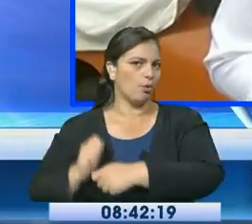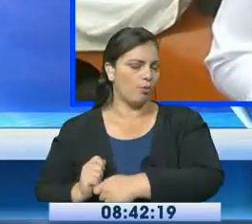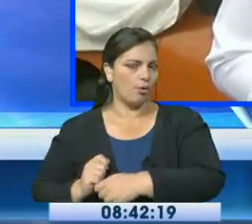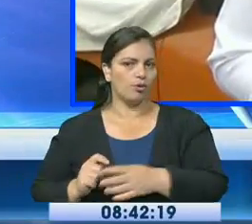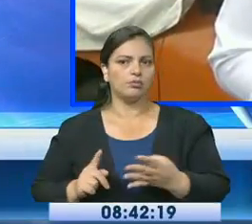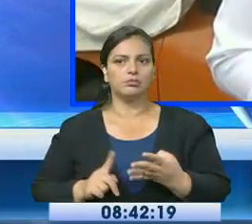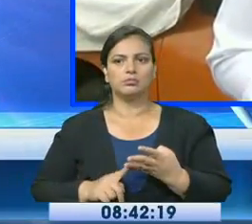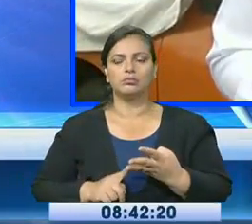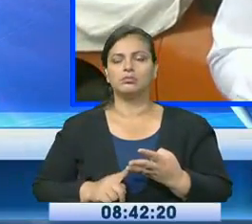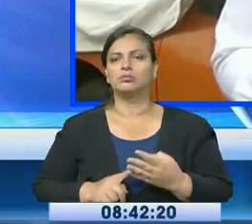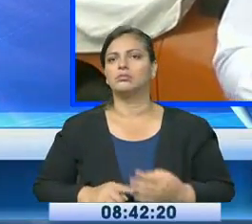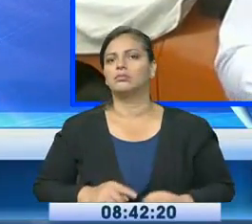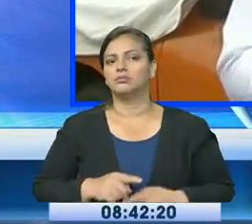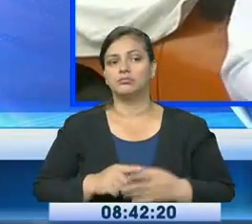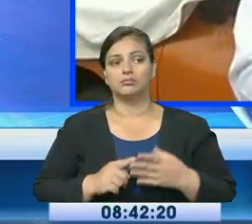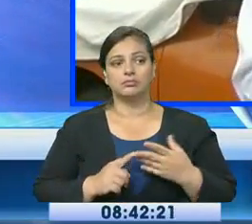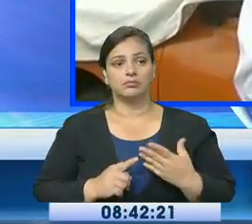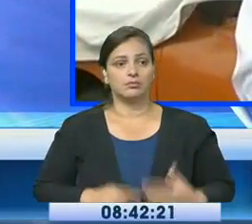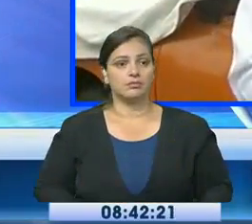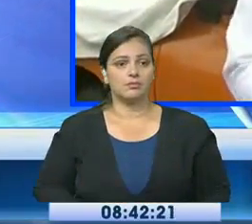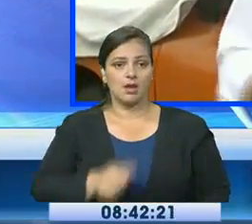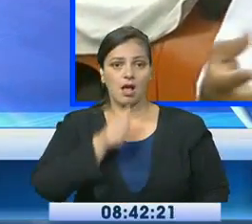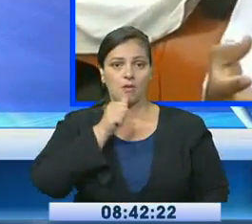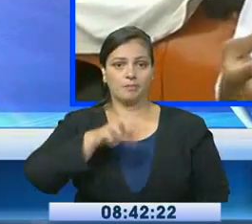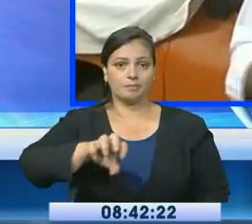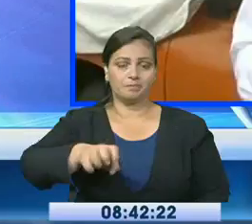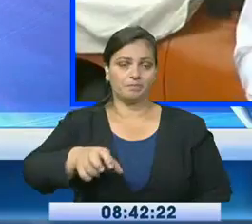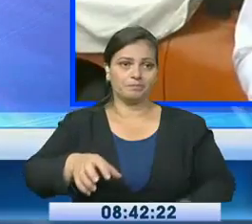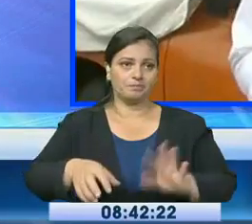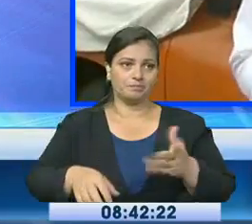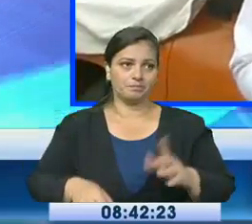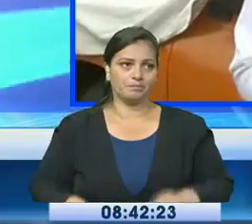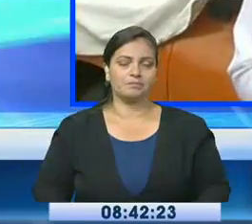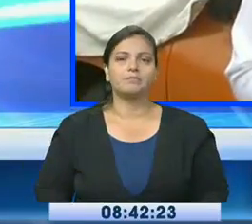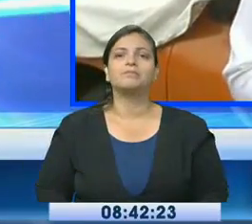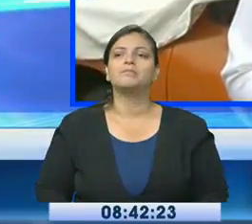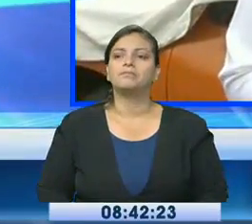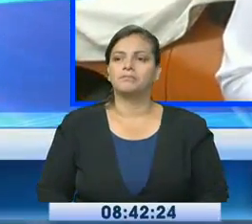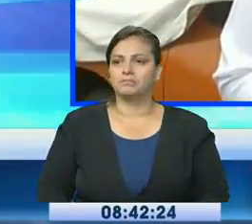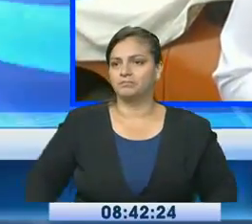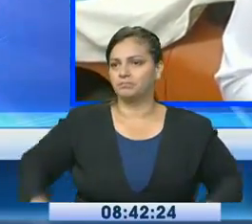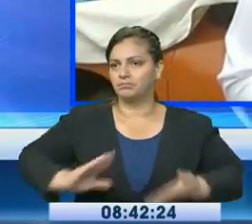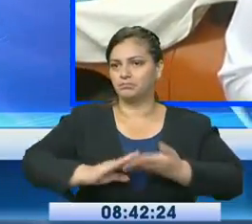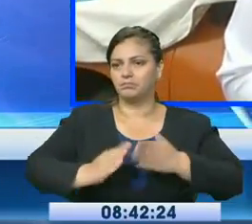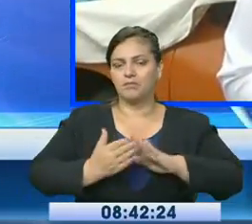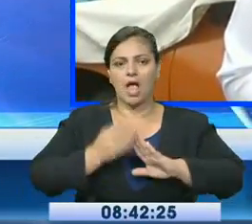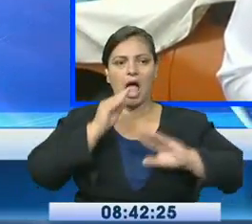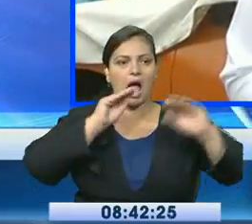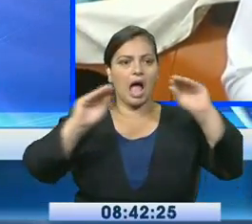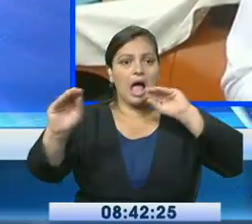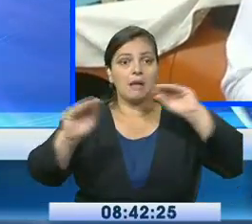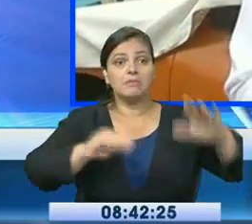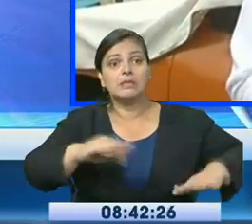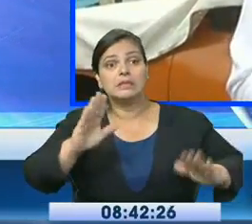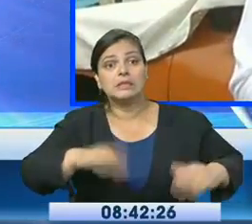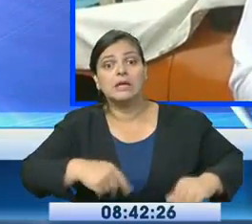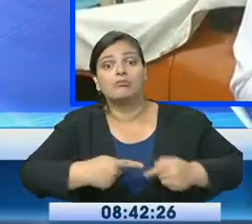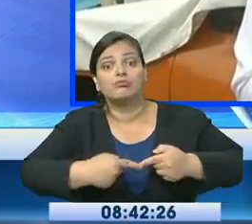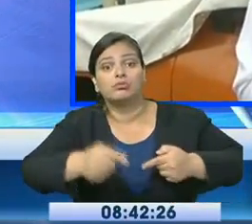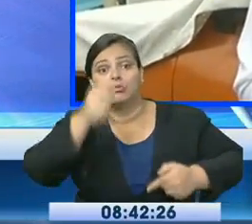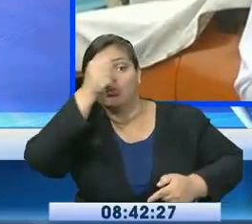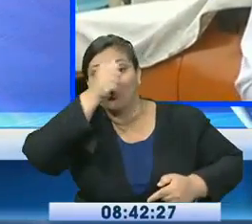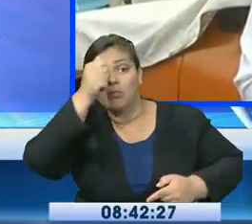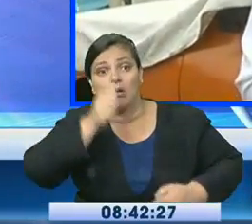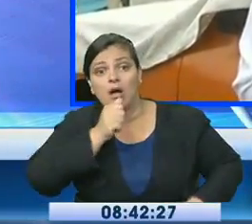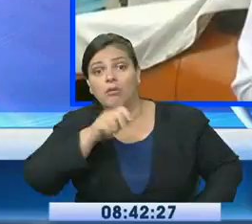tendremos más detalles y cómo ellos ya de a poco se van uniendo en comunidad para tratar de abastecerse y no tener ningún tipo de